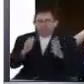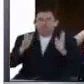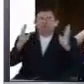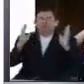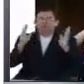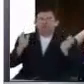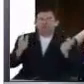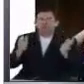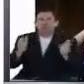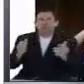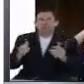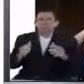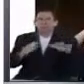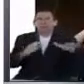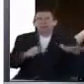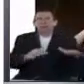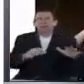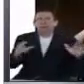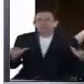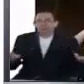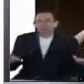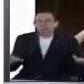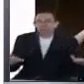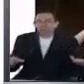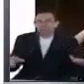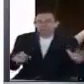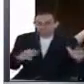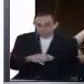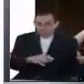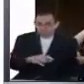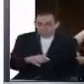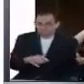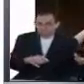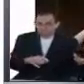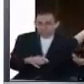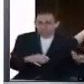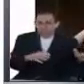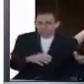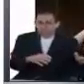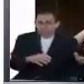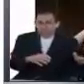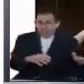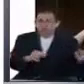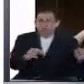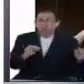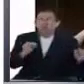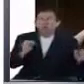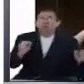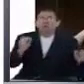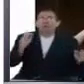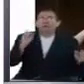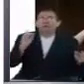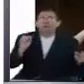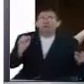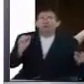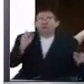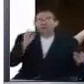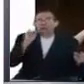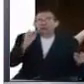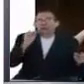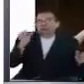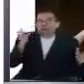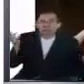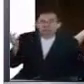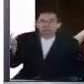tranquilidad, una sola orden, y los demás pueden estar calladitos cuando están en liberación, los que están apoyándolo, pero de una